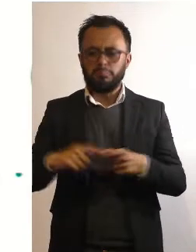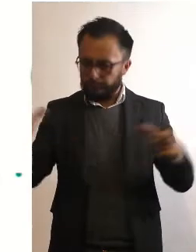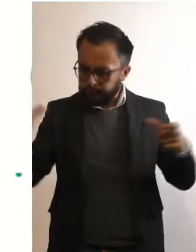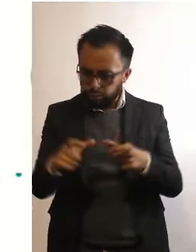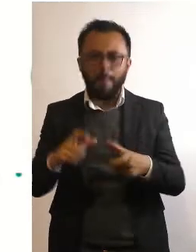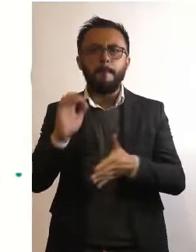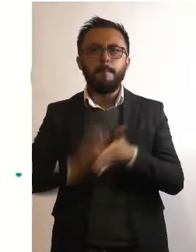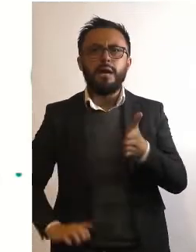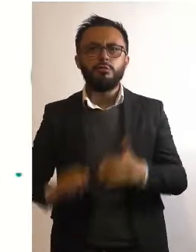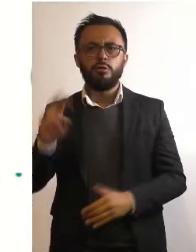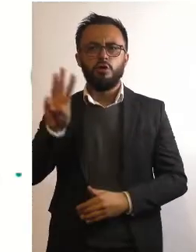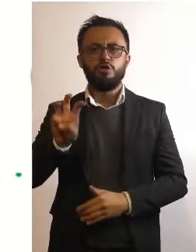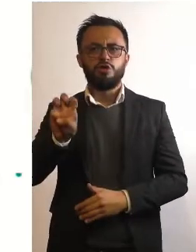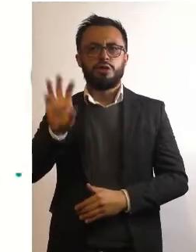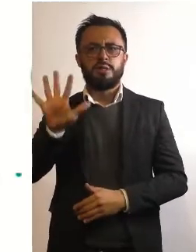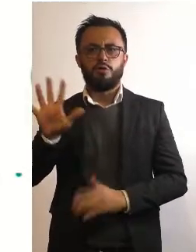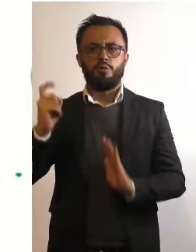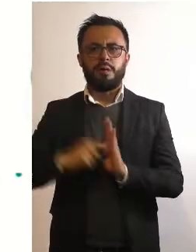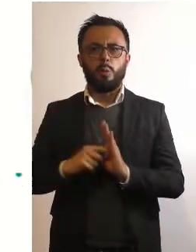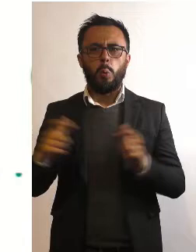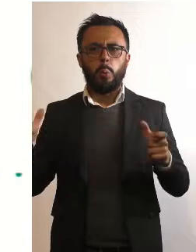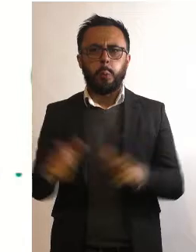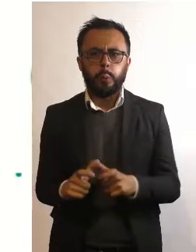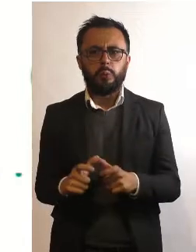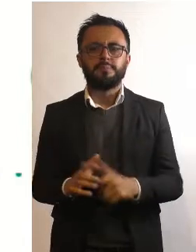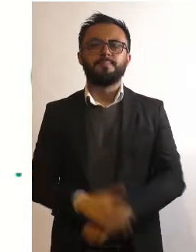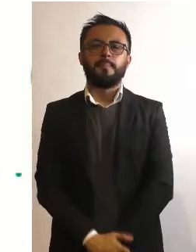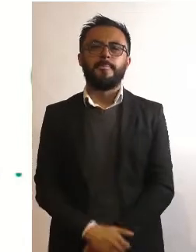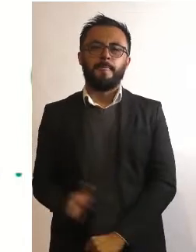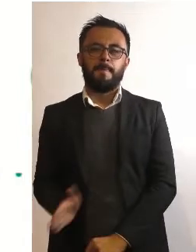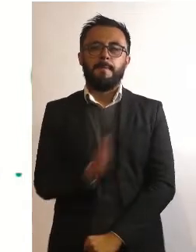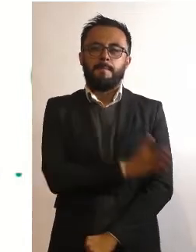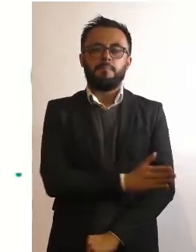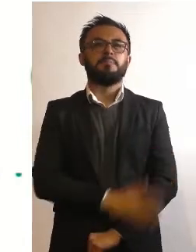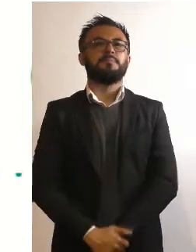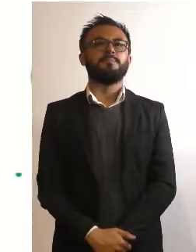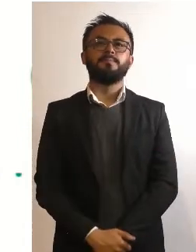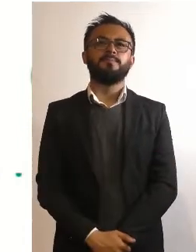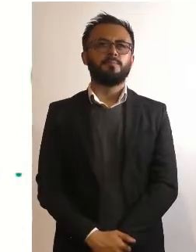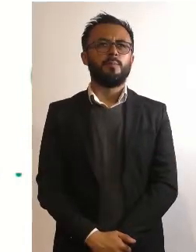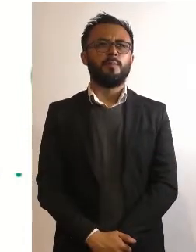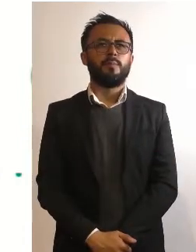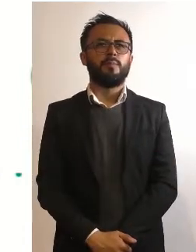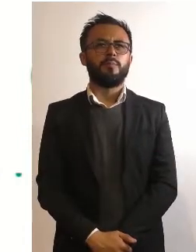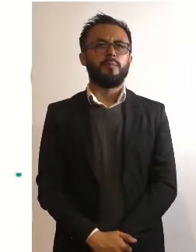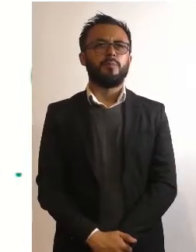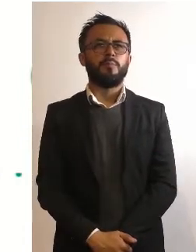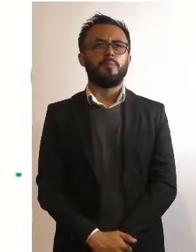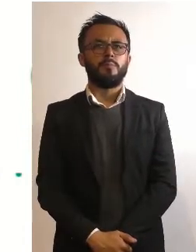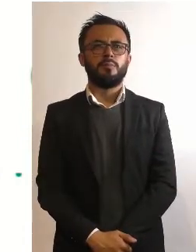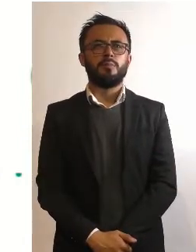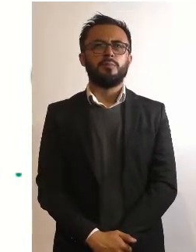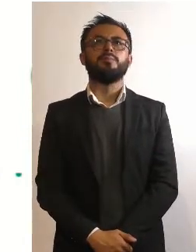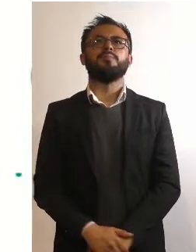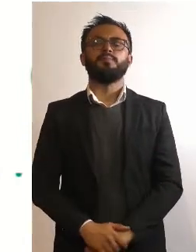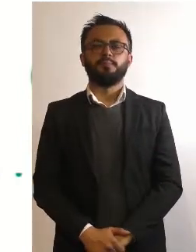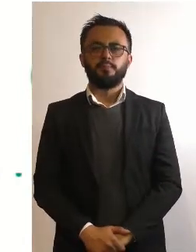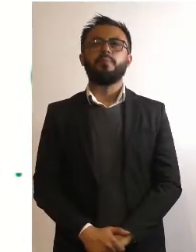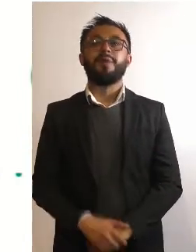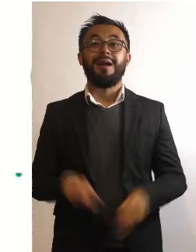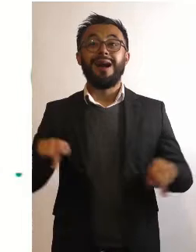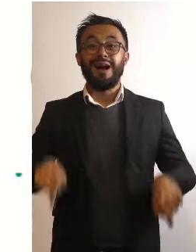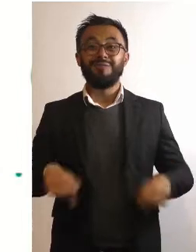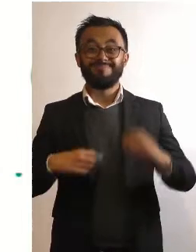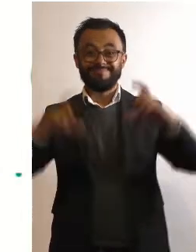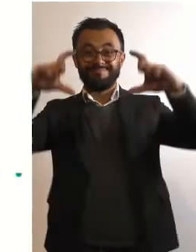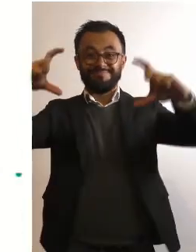Vemos cómo resumimos algunas de las acciones que realizamos frente a los desafíos de